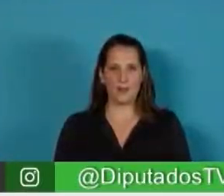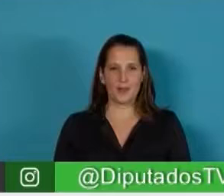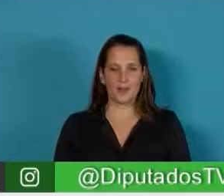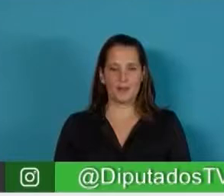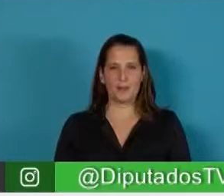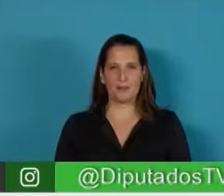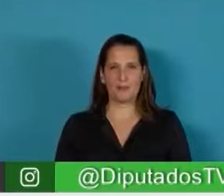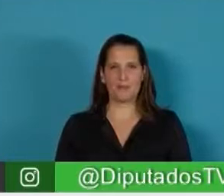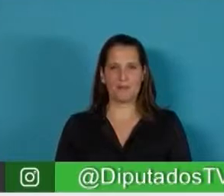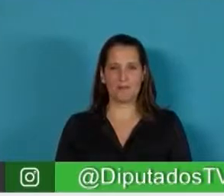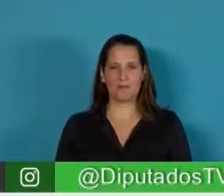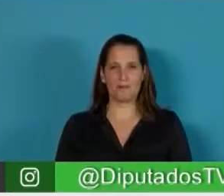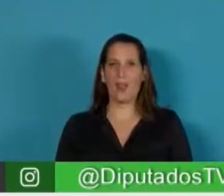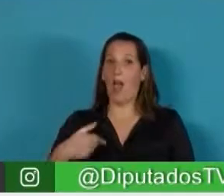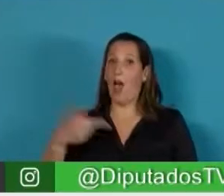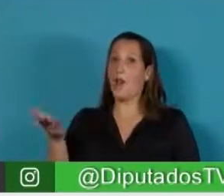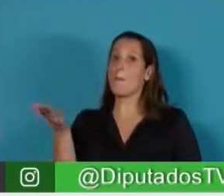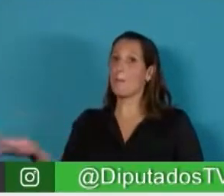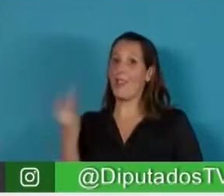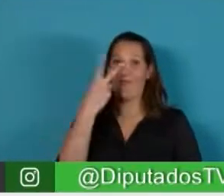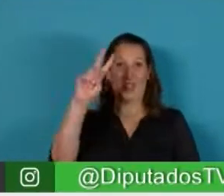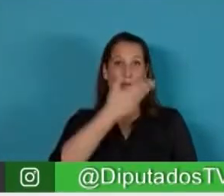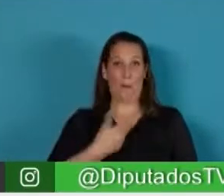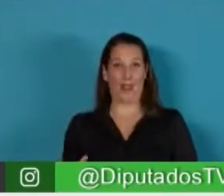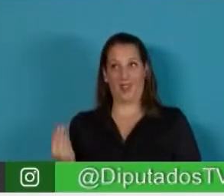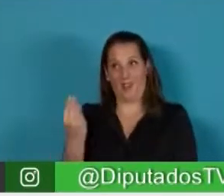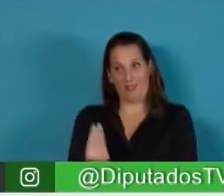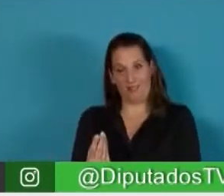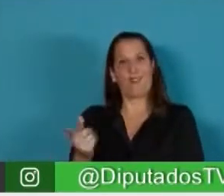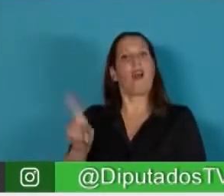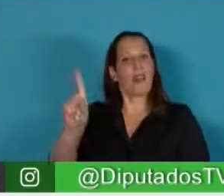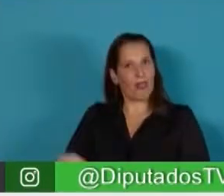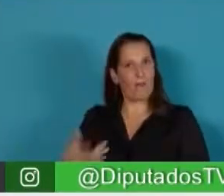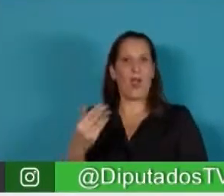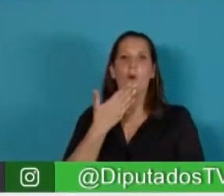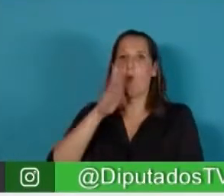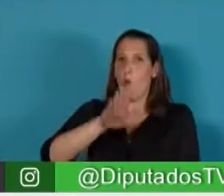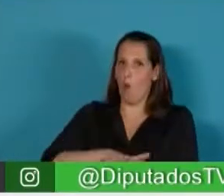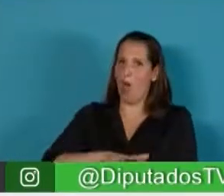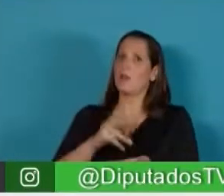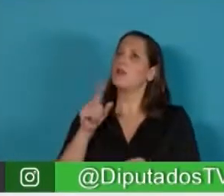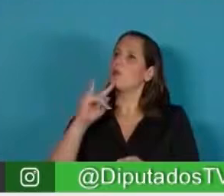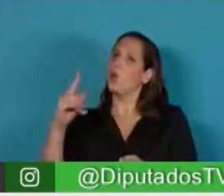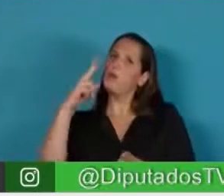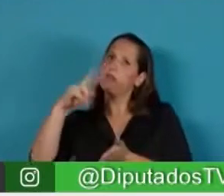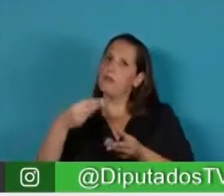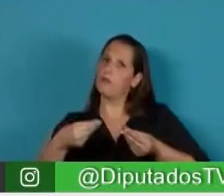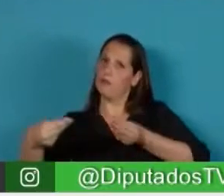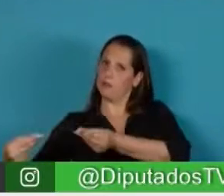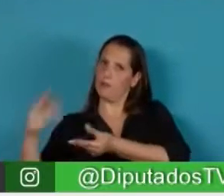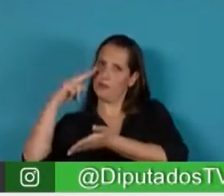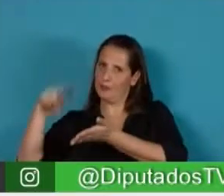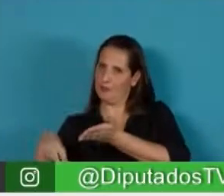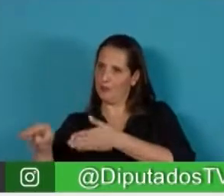Voy a pedirle a la vicepresidenta de la Nación electa que también haga su juramento y se lo voy a entregar para que lo lea.